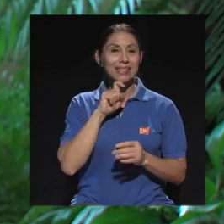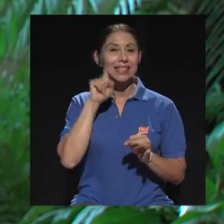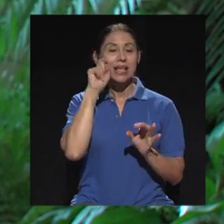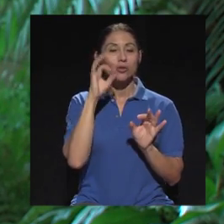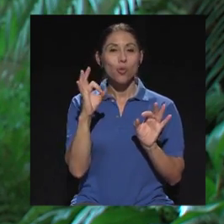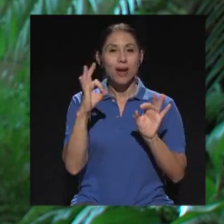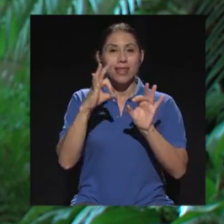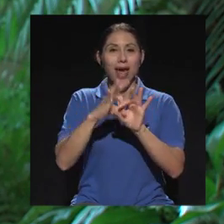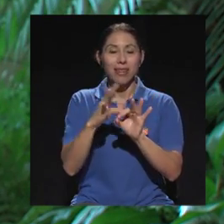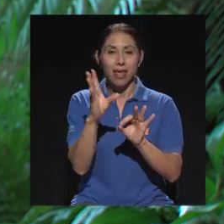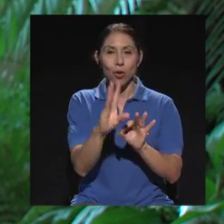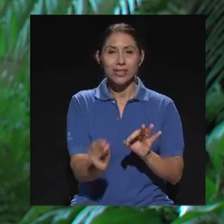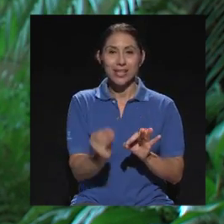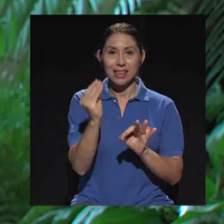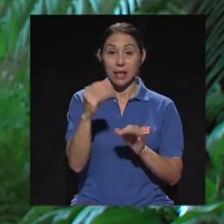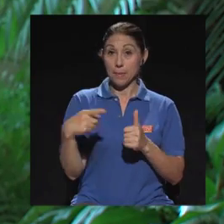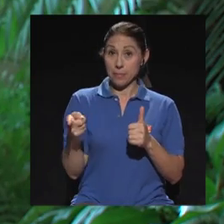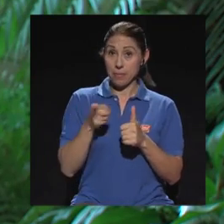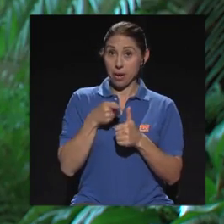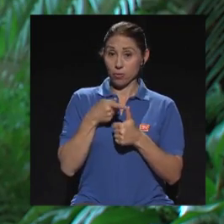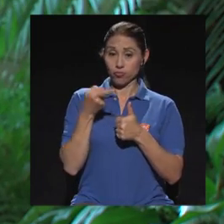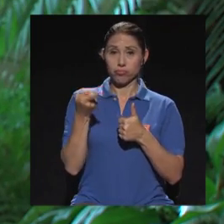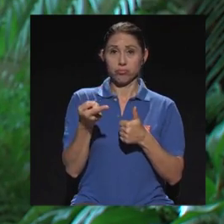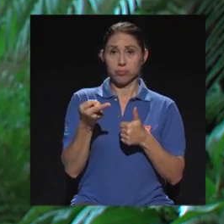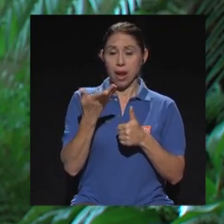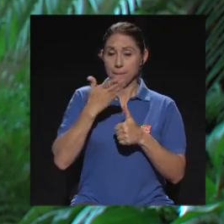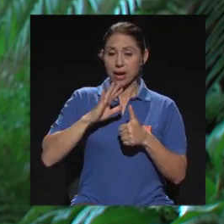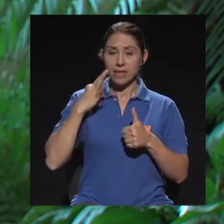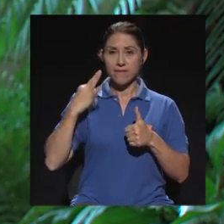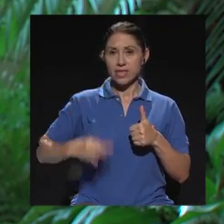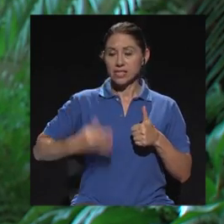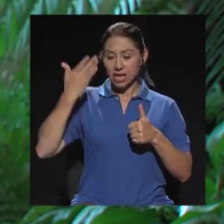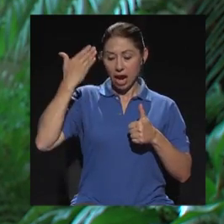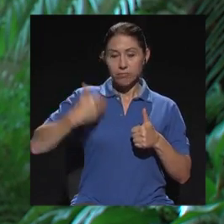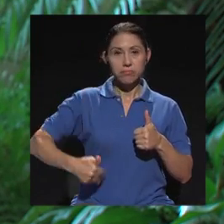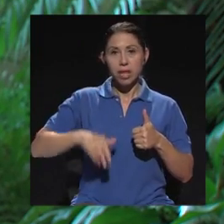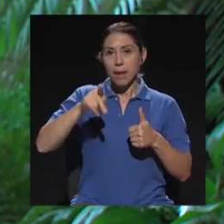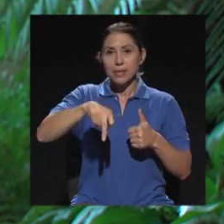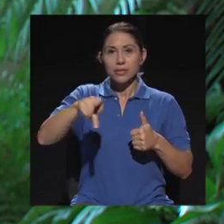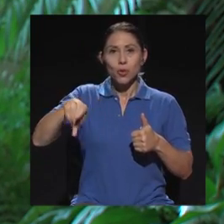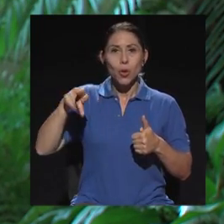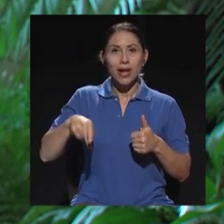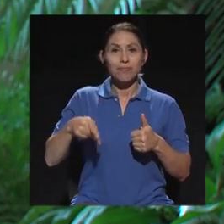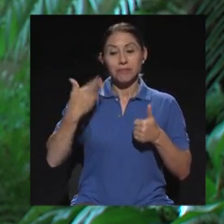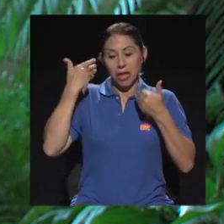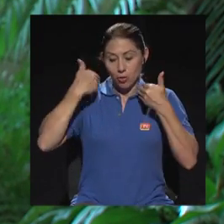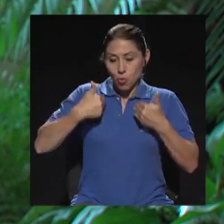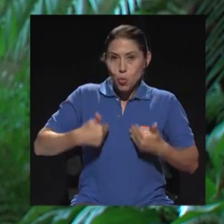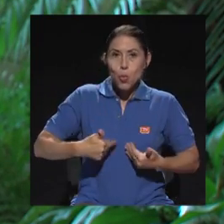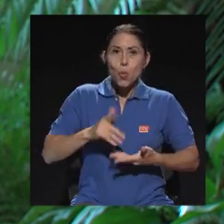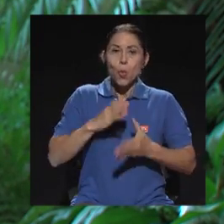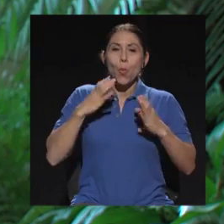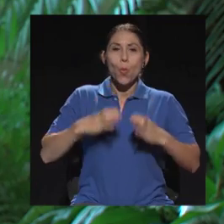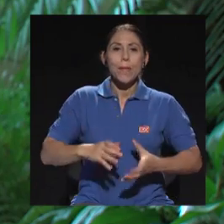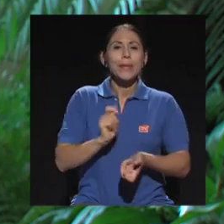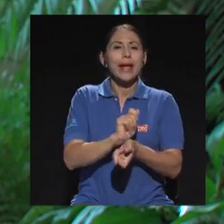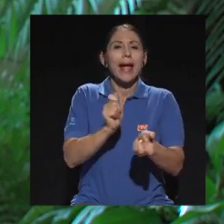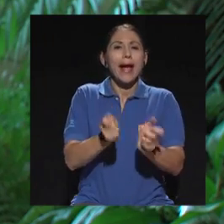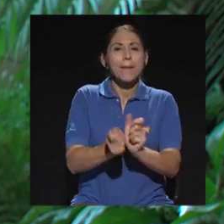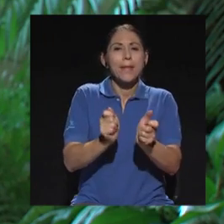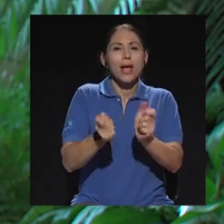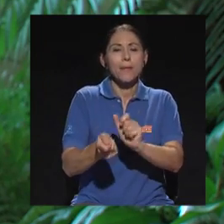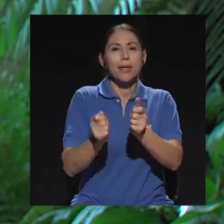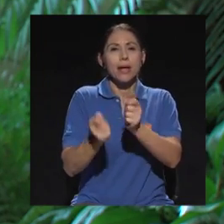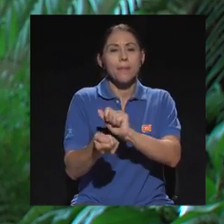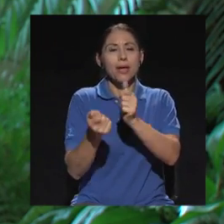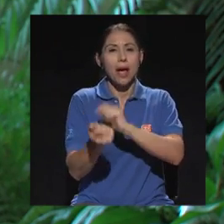lado, la parte meramente física, ¿verdad?, de la persona, los cambios que se vienen en esta etapa de la vida, que tal vez